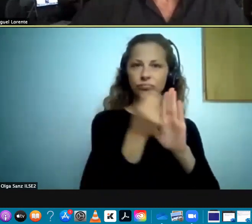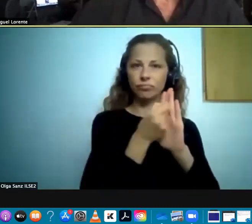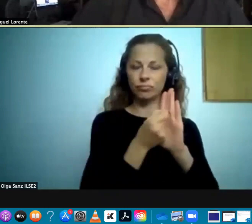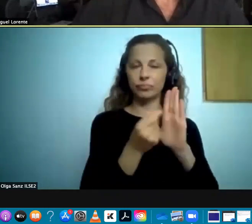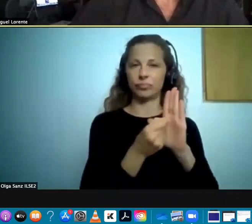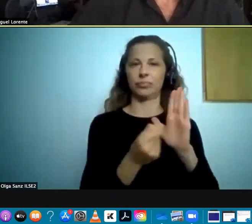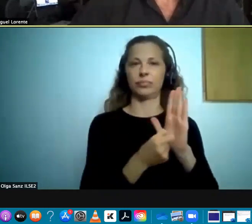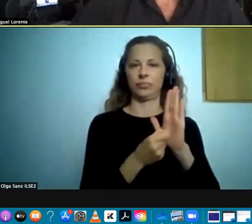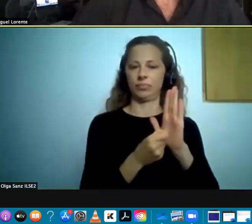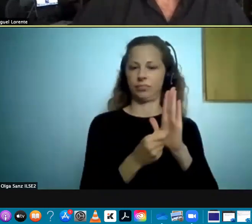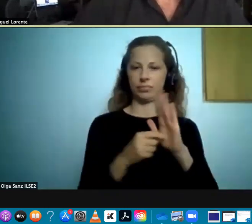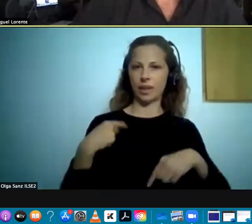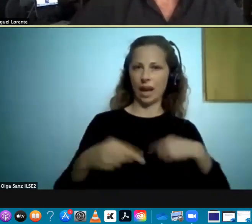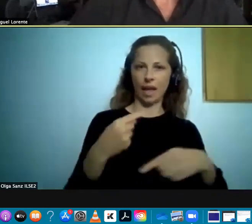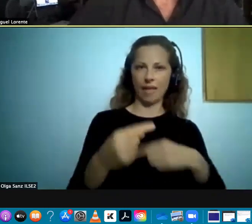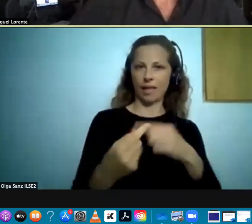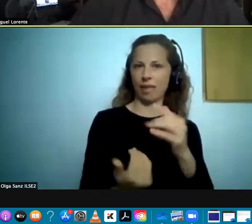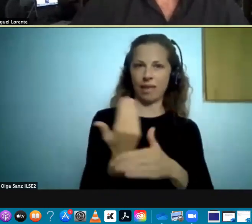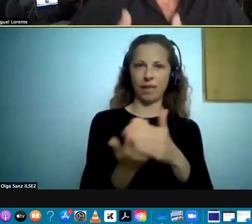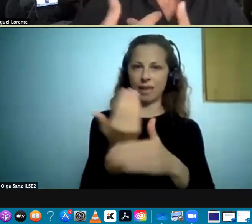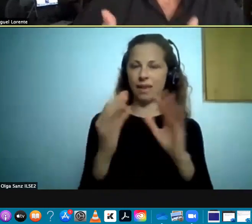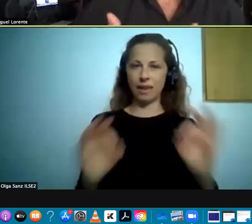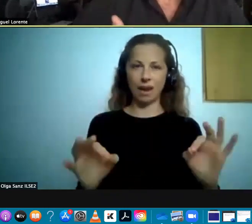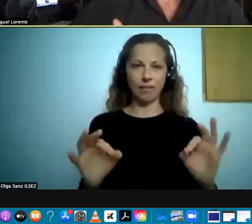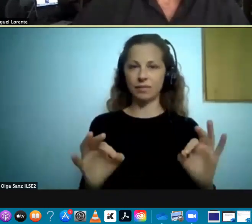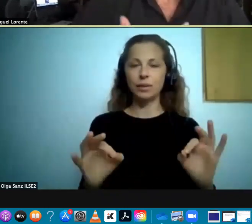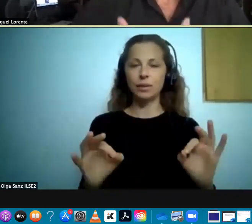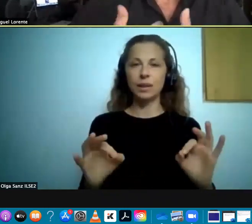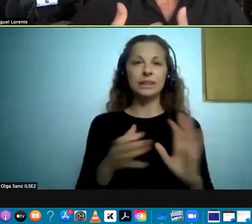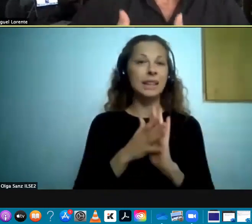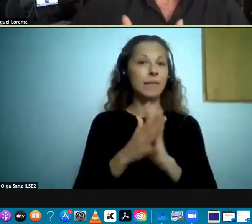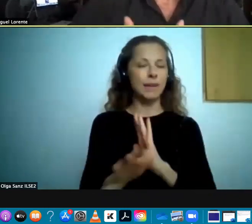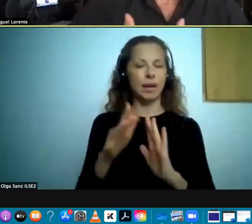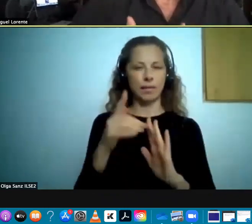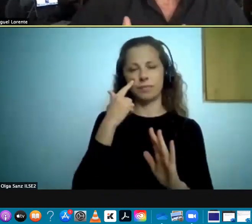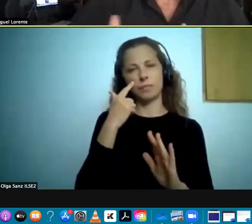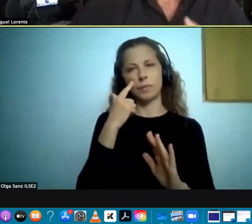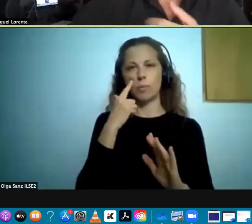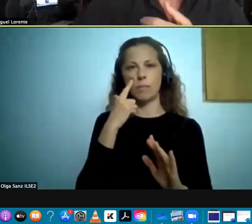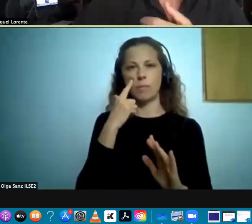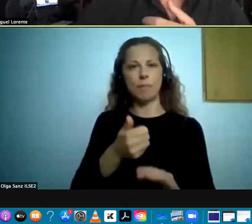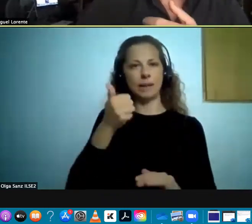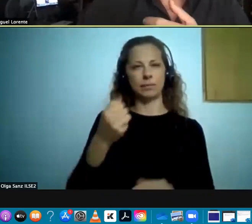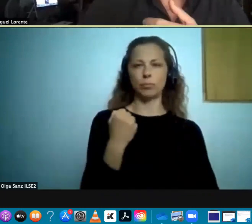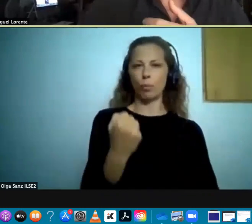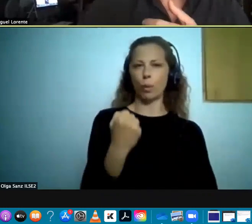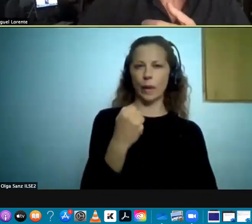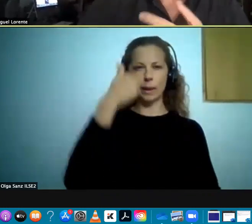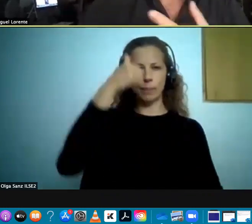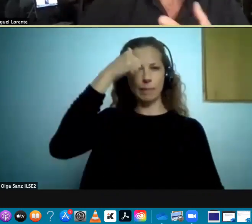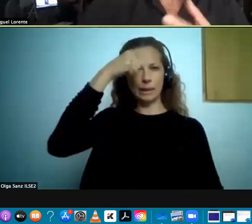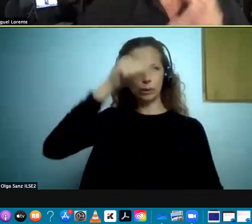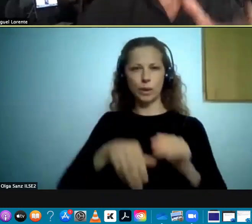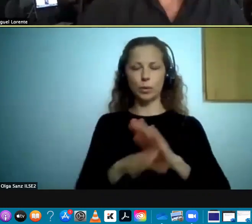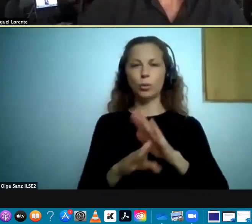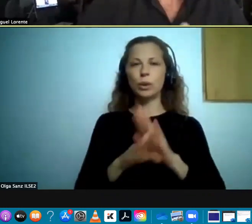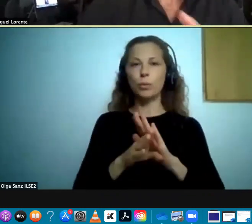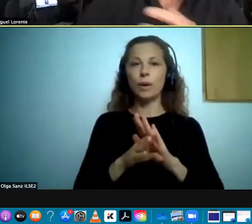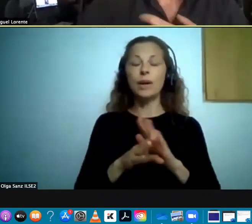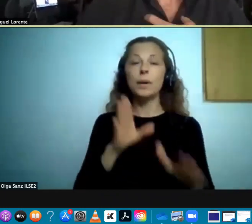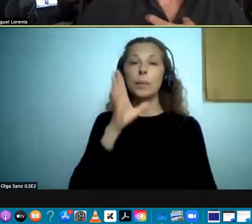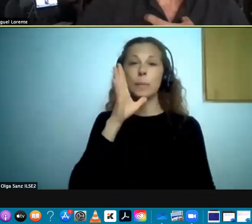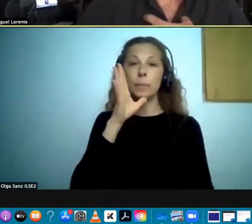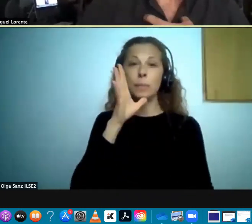del día a día y, por lo tanto, reforzarse en su construcción masculina al entender que